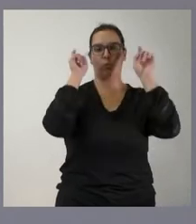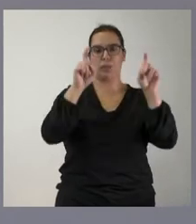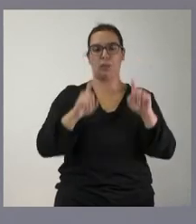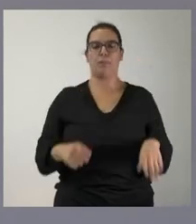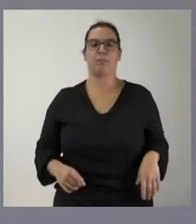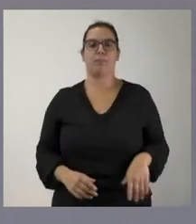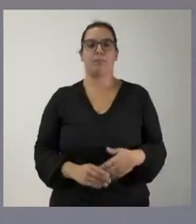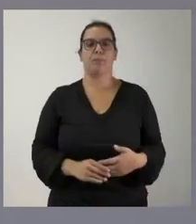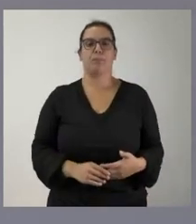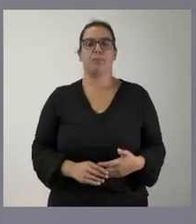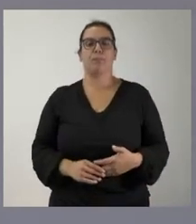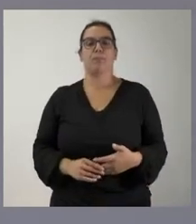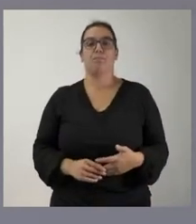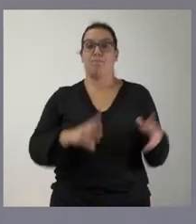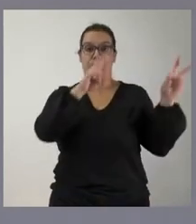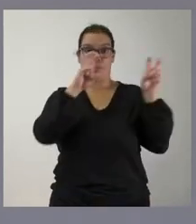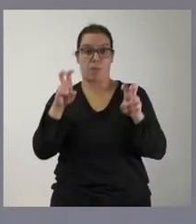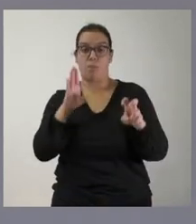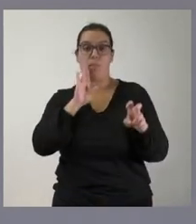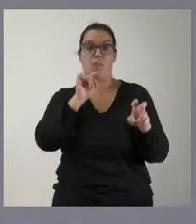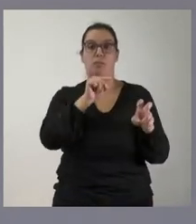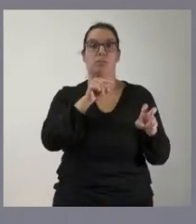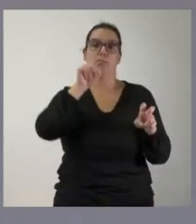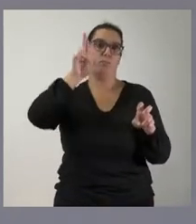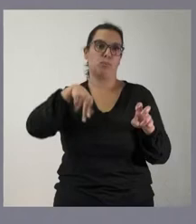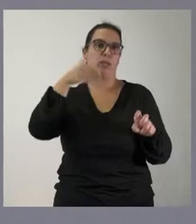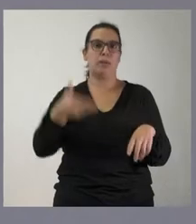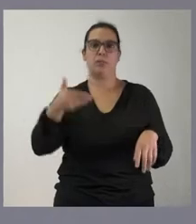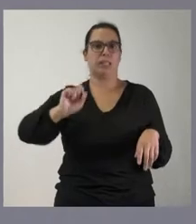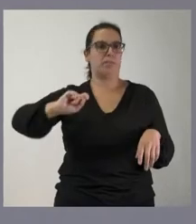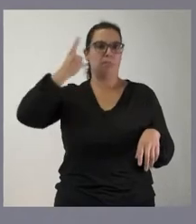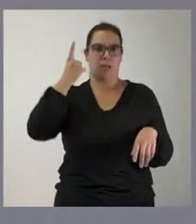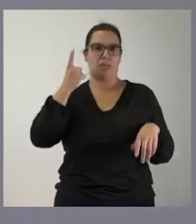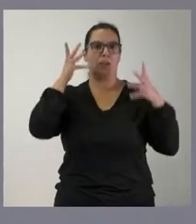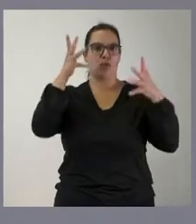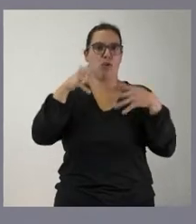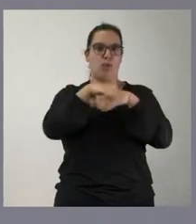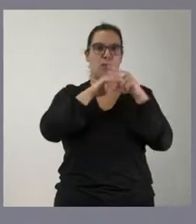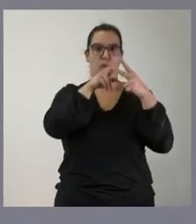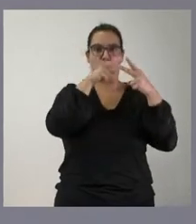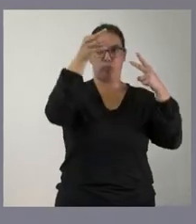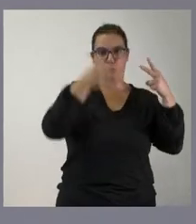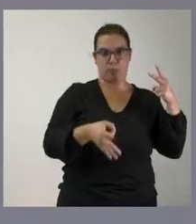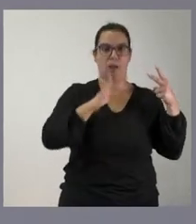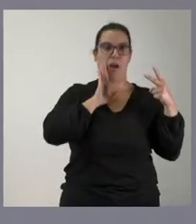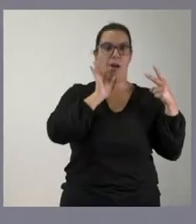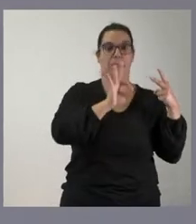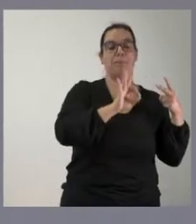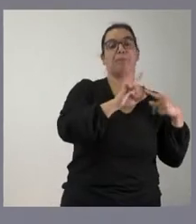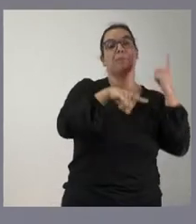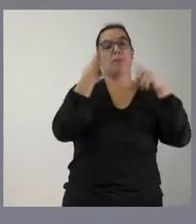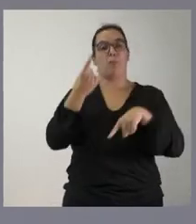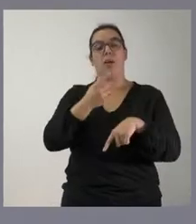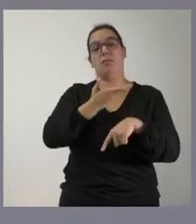son estos dos aspectos quizá los más relevantes del Consejo de gobierno y ya por detallar a más ritmo el